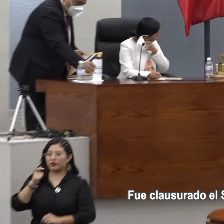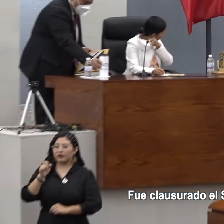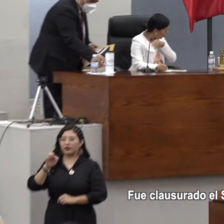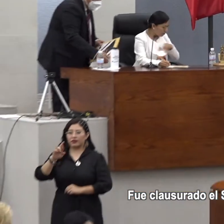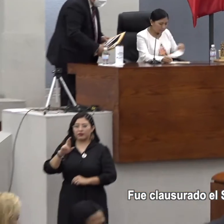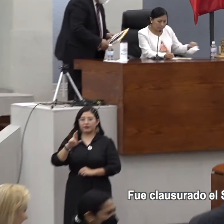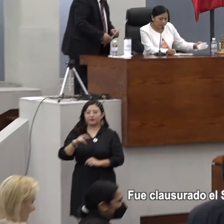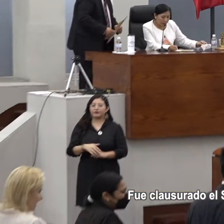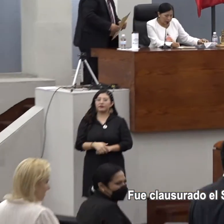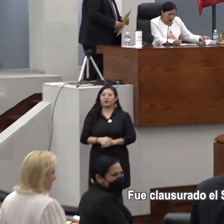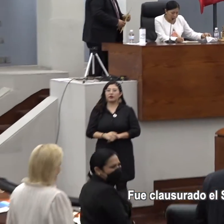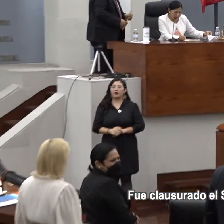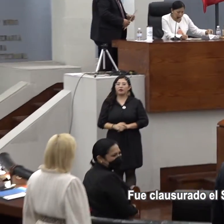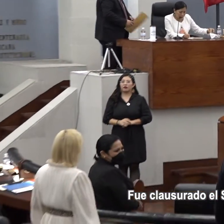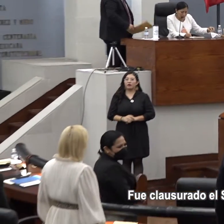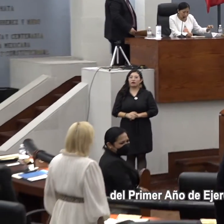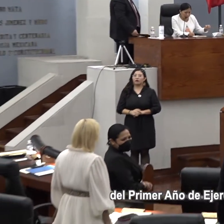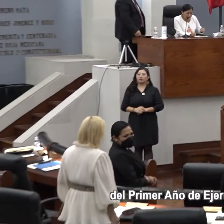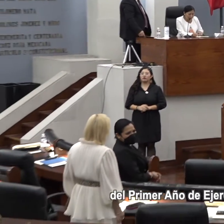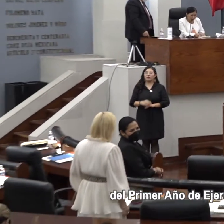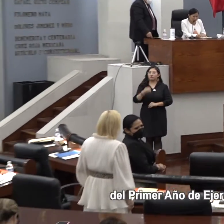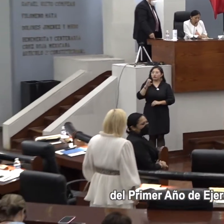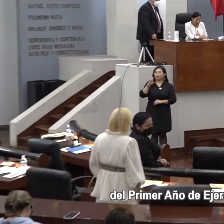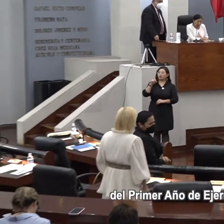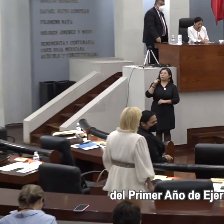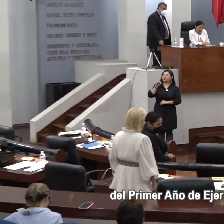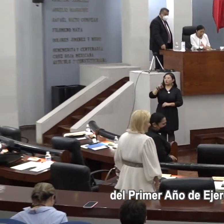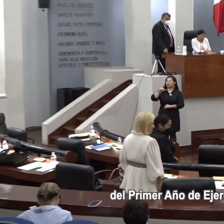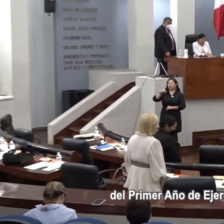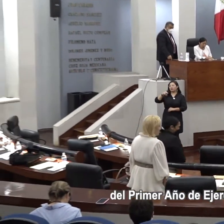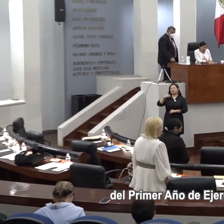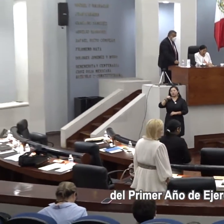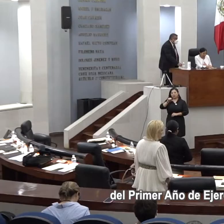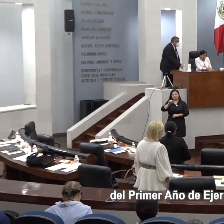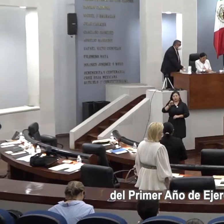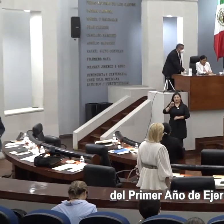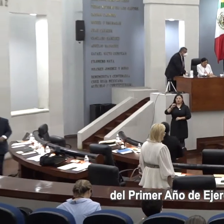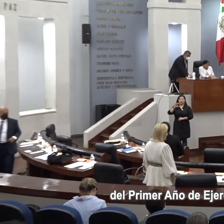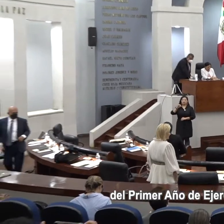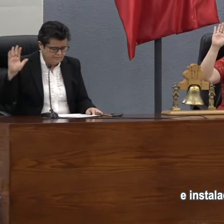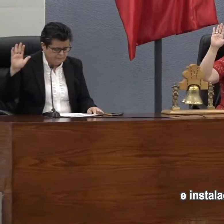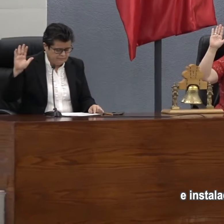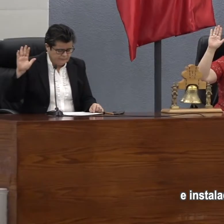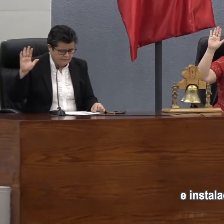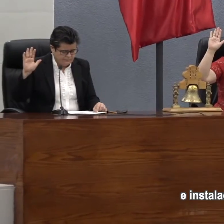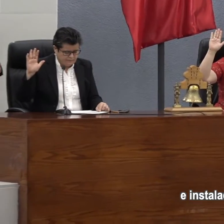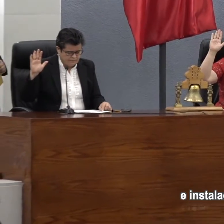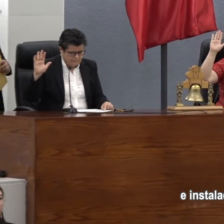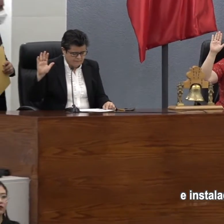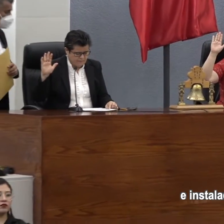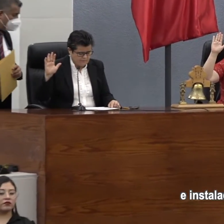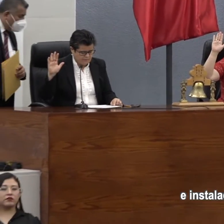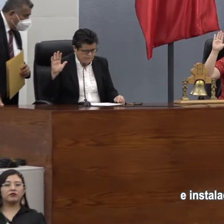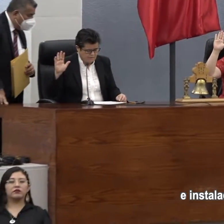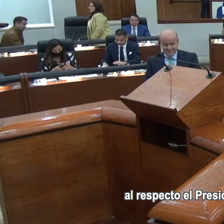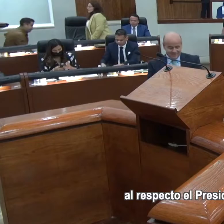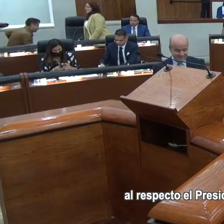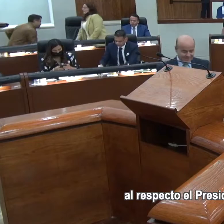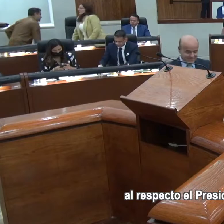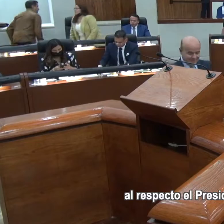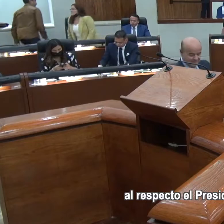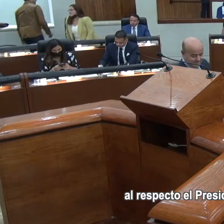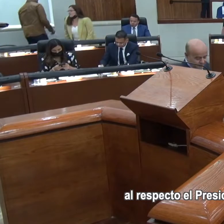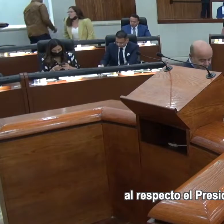Fue clausurado el segundo periodo ordinario de sesiones del primer año de ejercicio de la 63ª legislatura e instalada la Diputación Permanente.